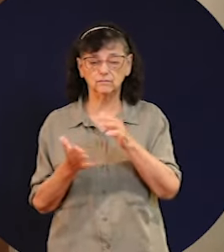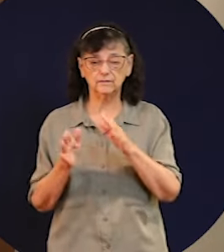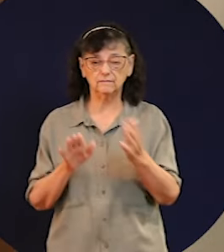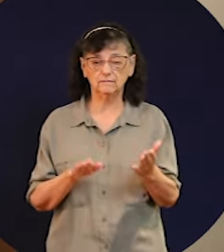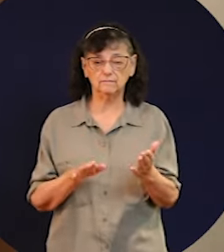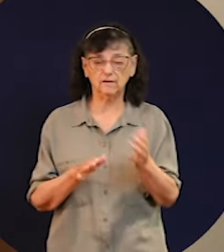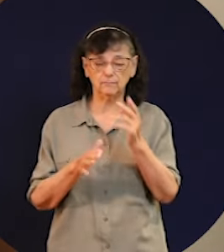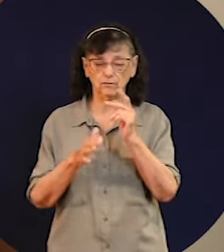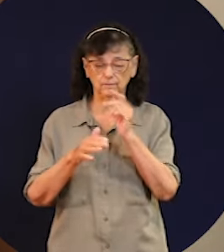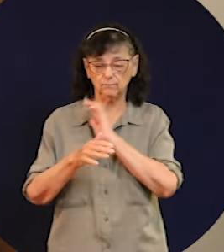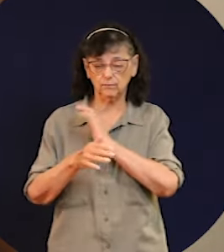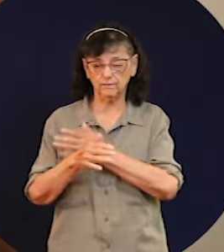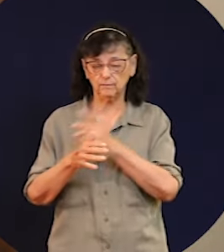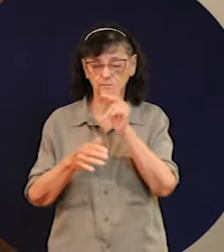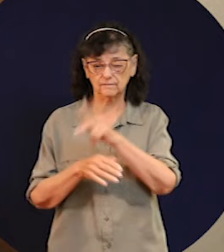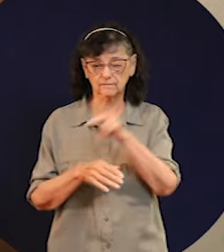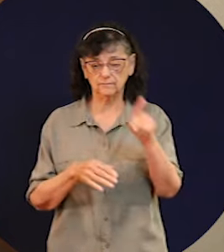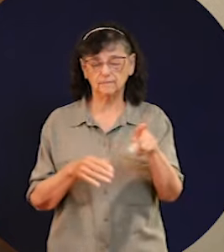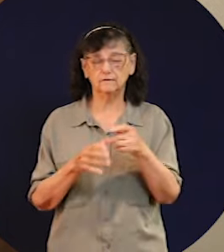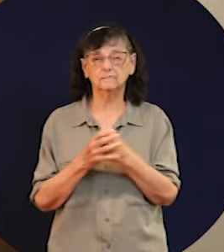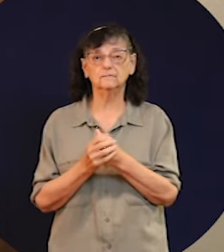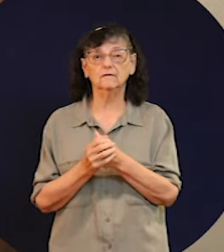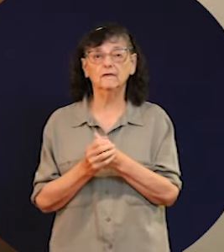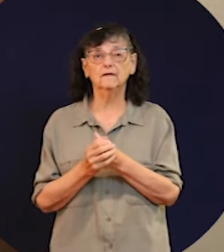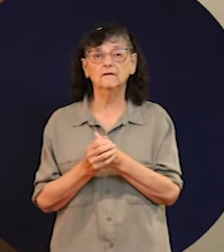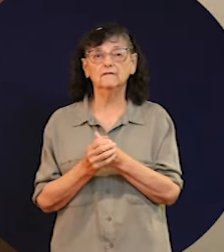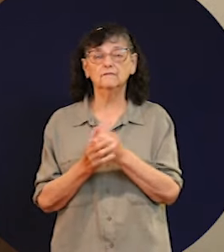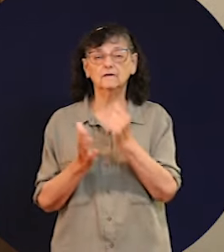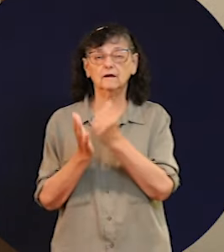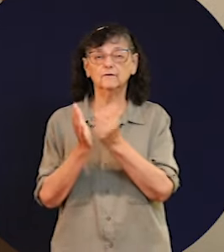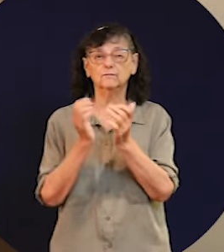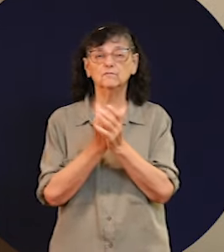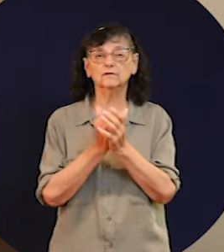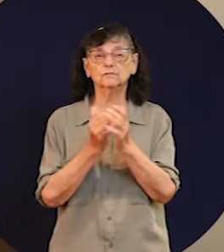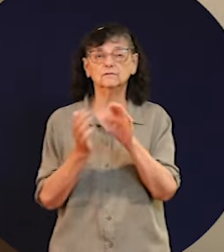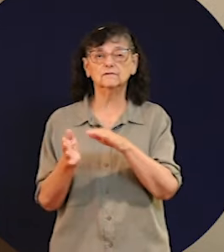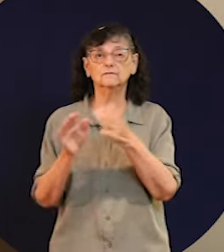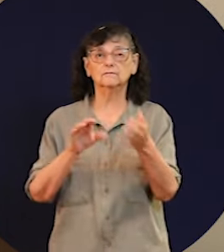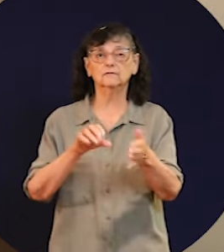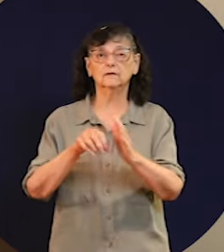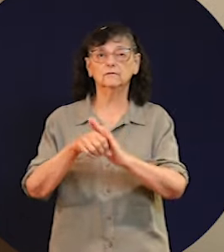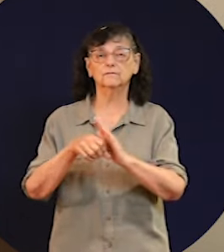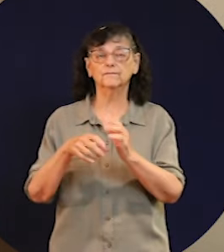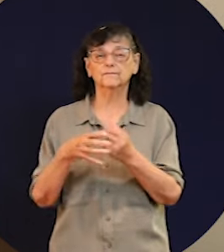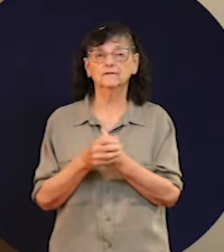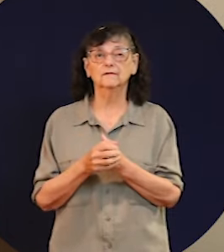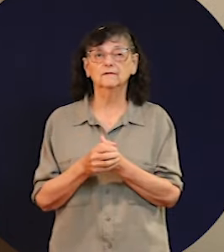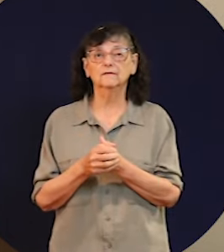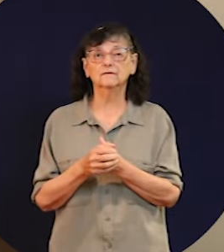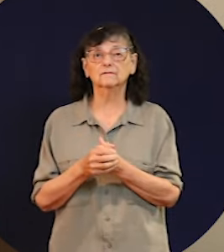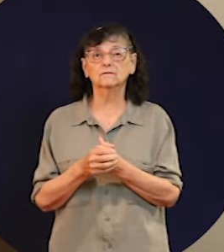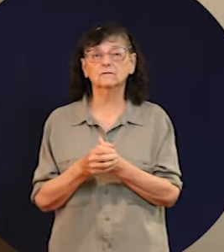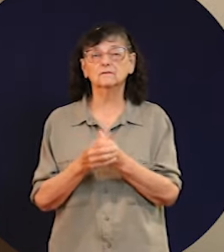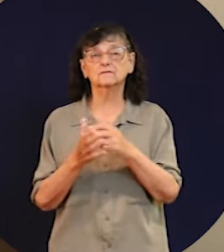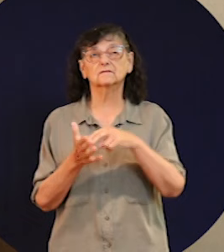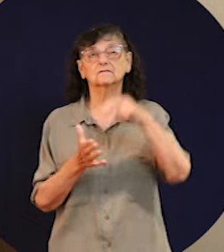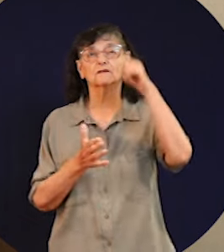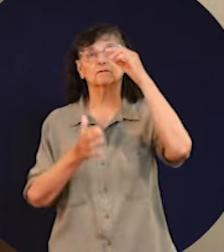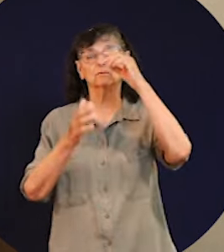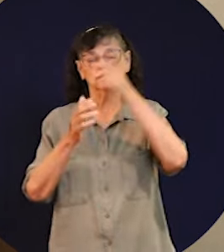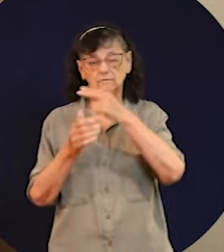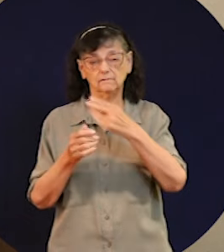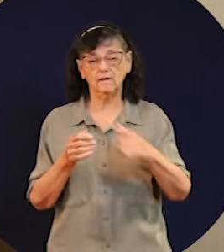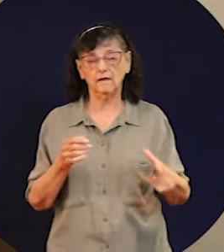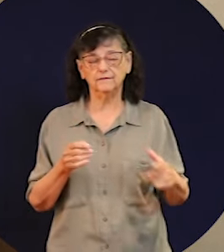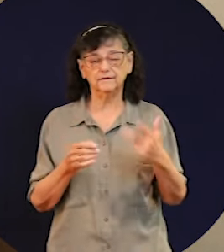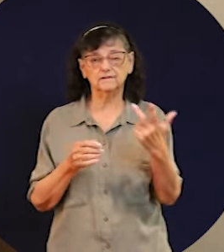padeció bajo el poder de Poncio Pilato, fue crucificado, muerto y sepultado, descendió a los